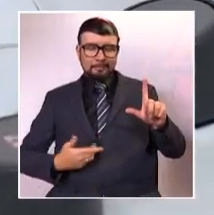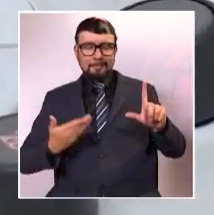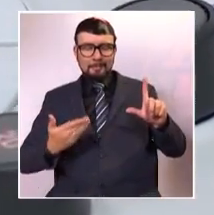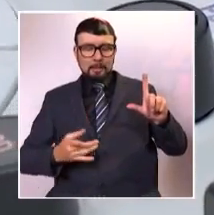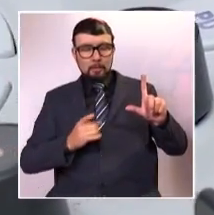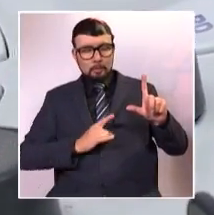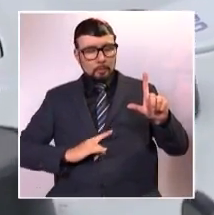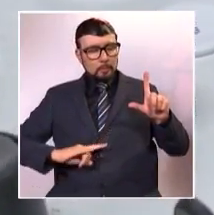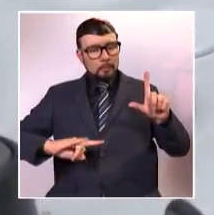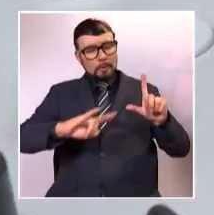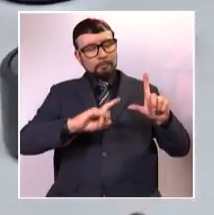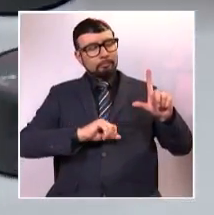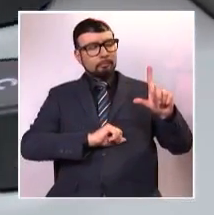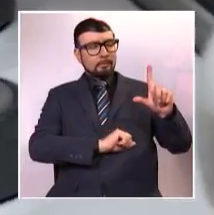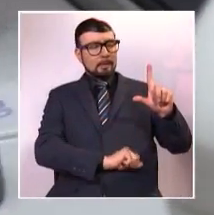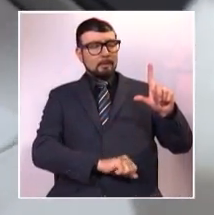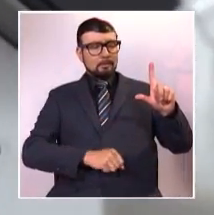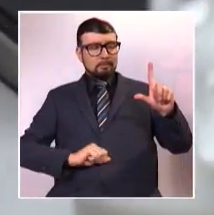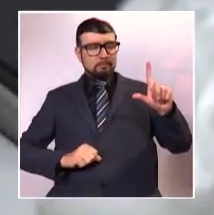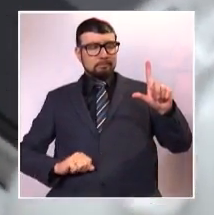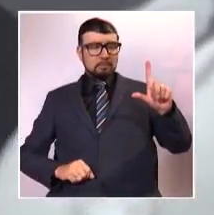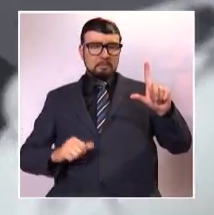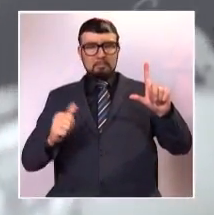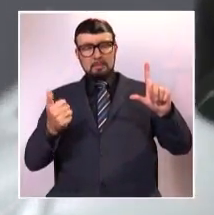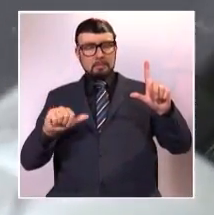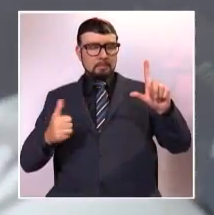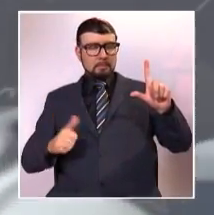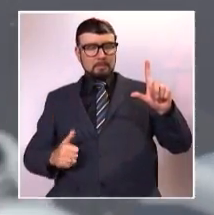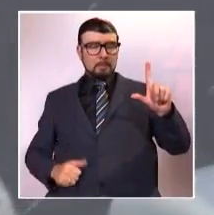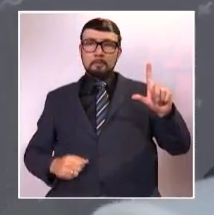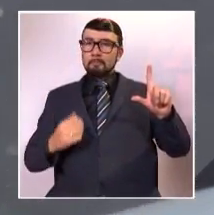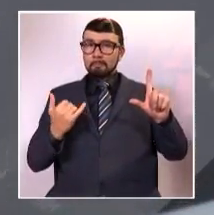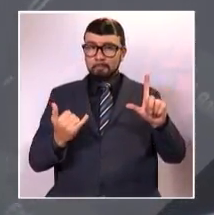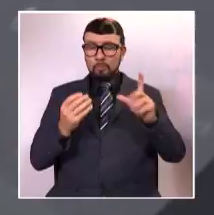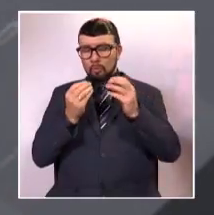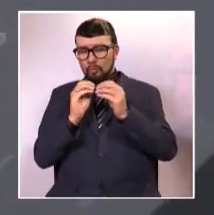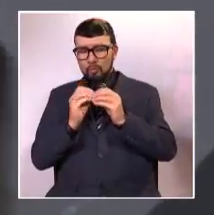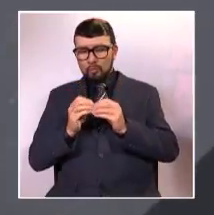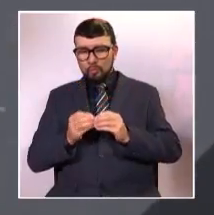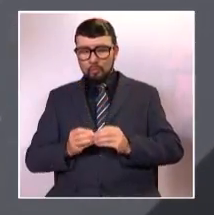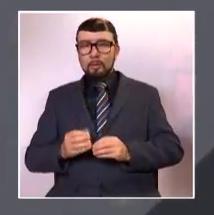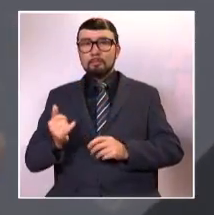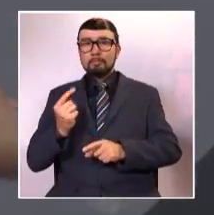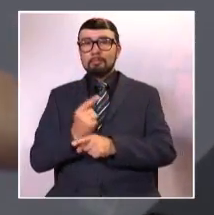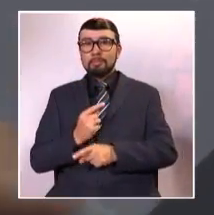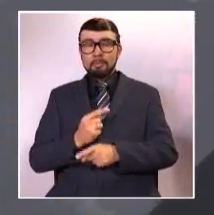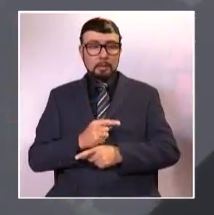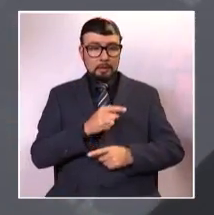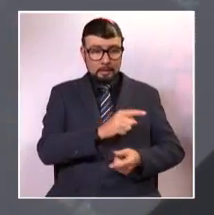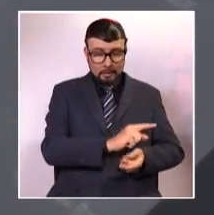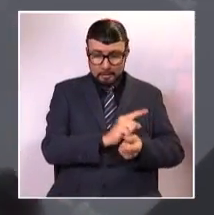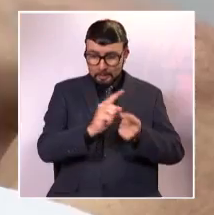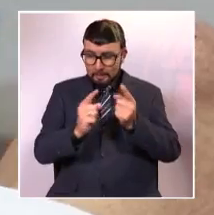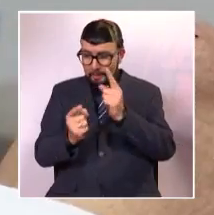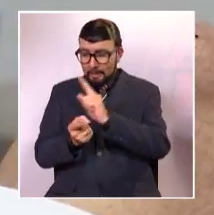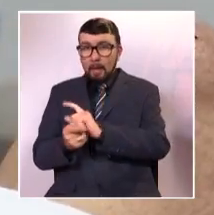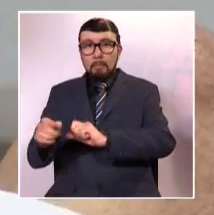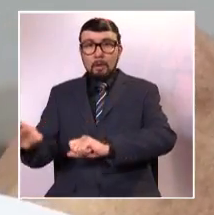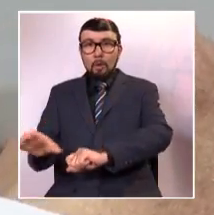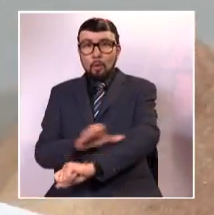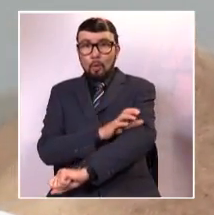mayores o tengan una mayor, una menor densidad, se forman imágenes que las traduce el computador en imágenes ya